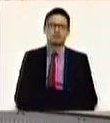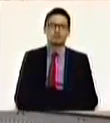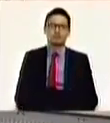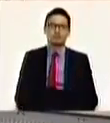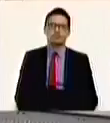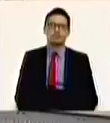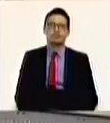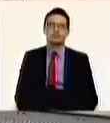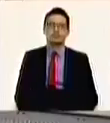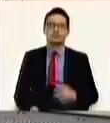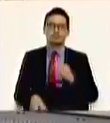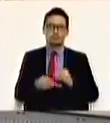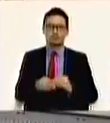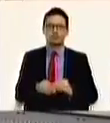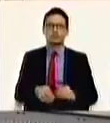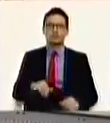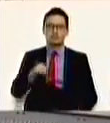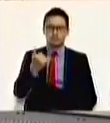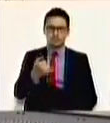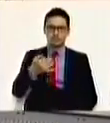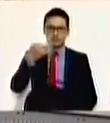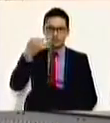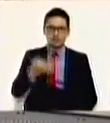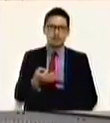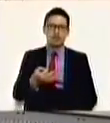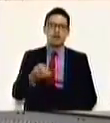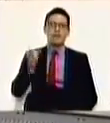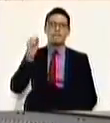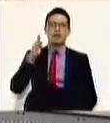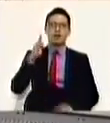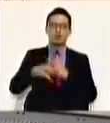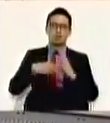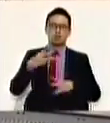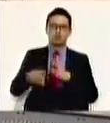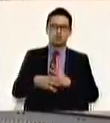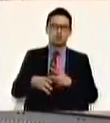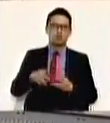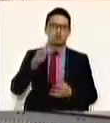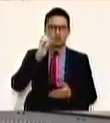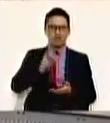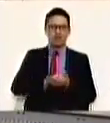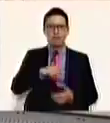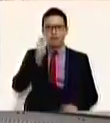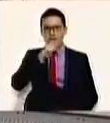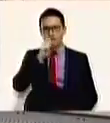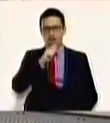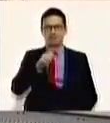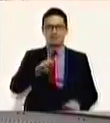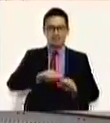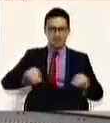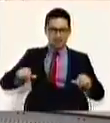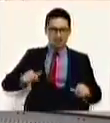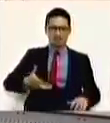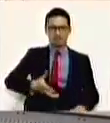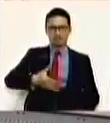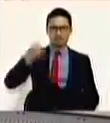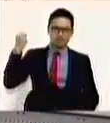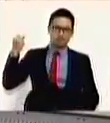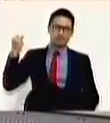más. Sí, es verdad. El Banco Mundial también planteó quitarle la tierra a la mafia y también